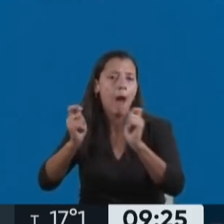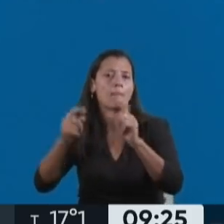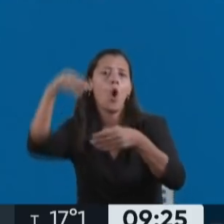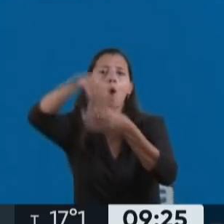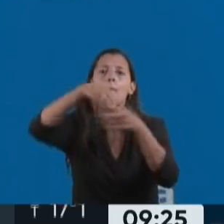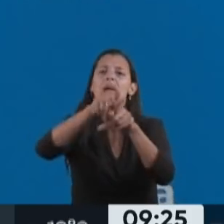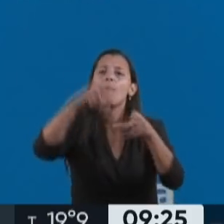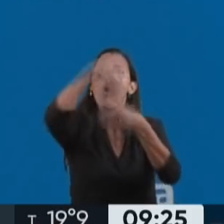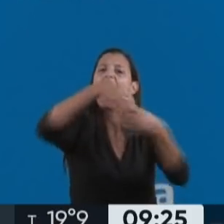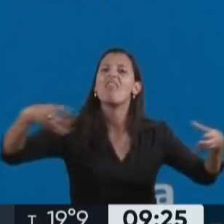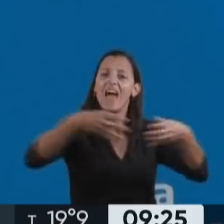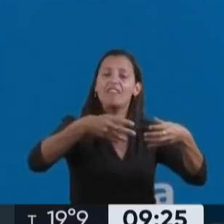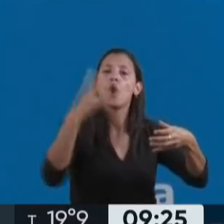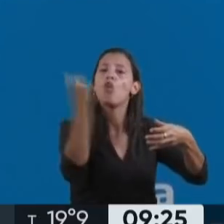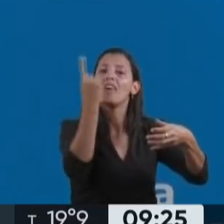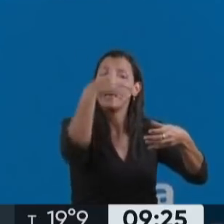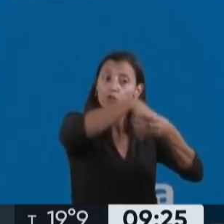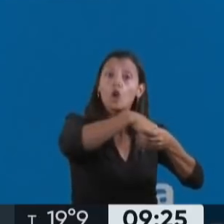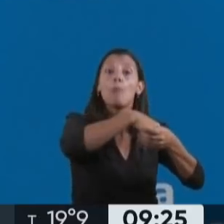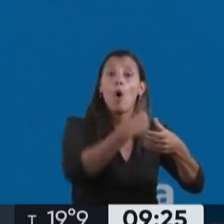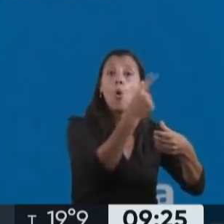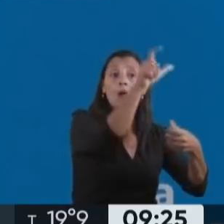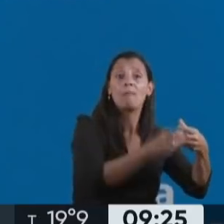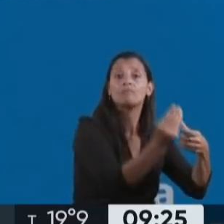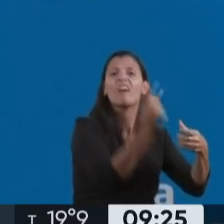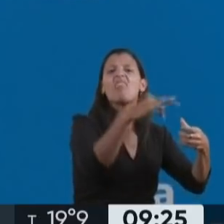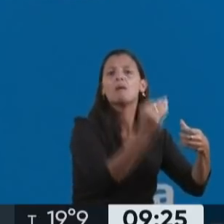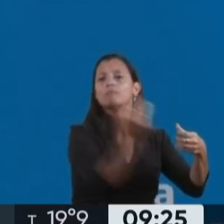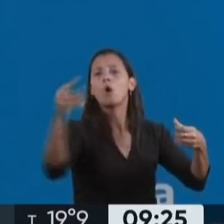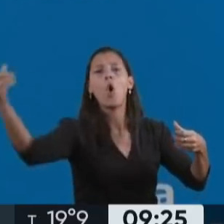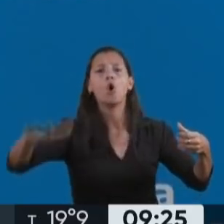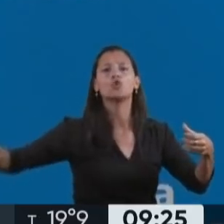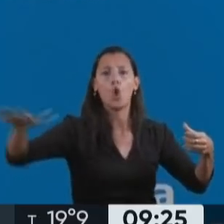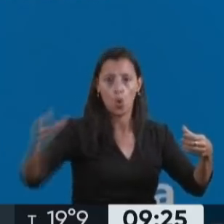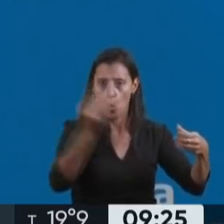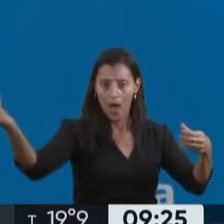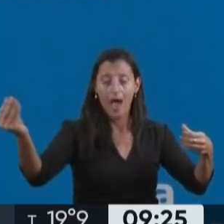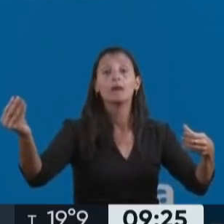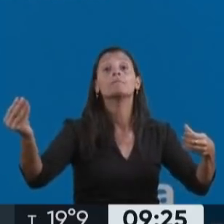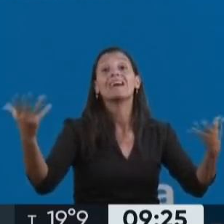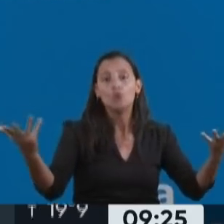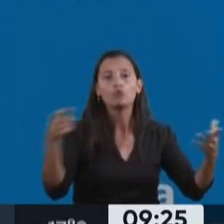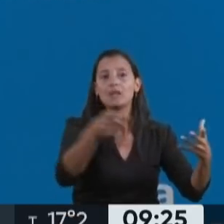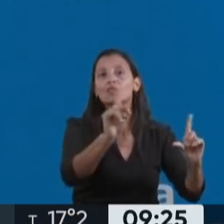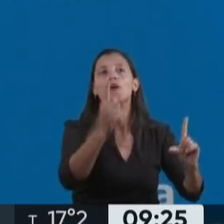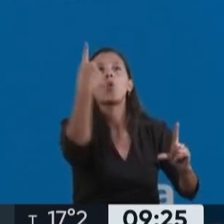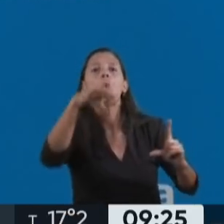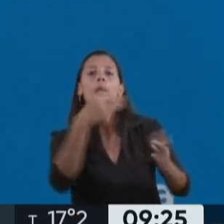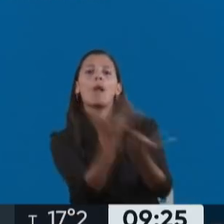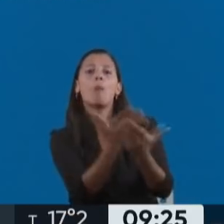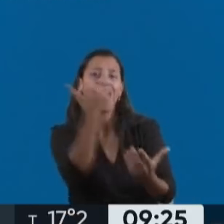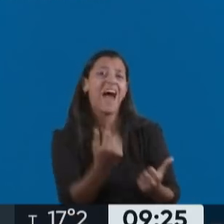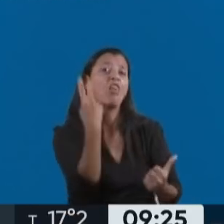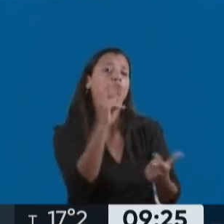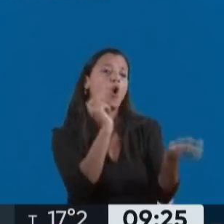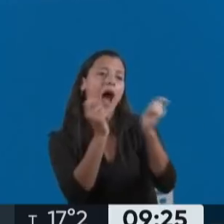había una persona del directorio que tenía que asumir en otro lugar dentro del ARSAT, con lo cual no era la única propuesta, había dos cambios, no